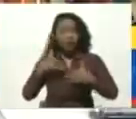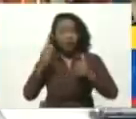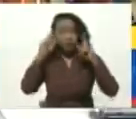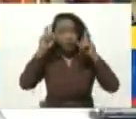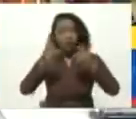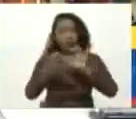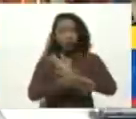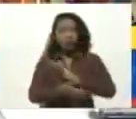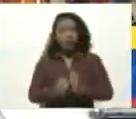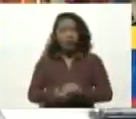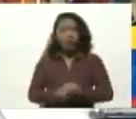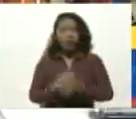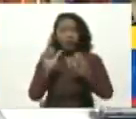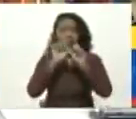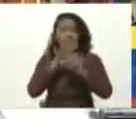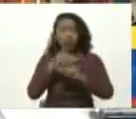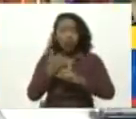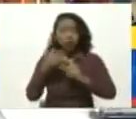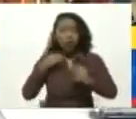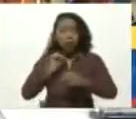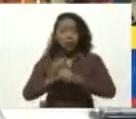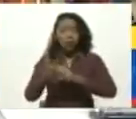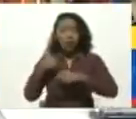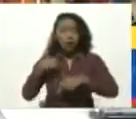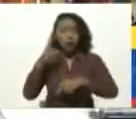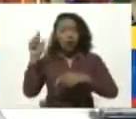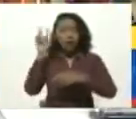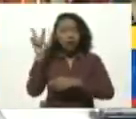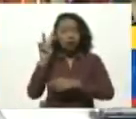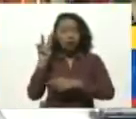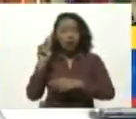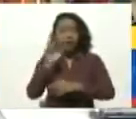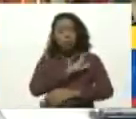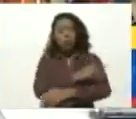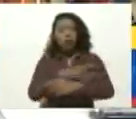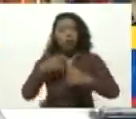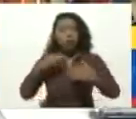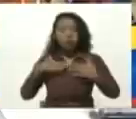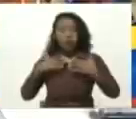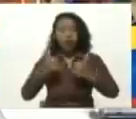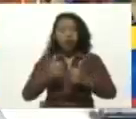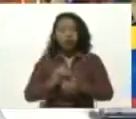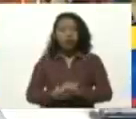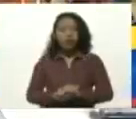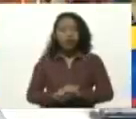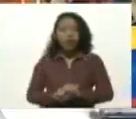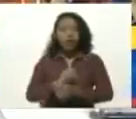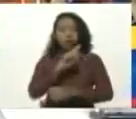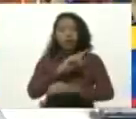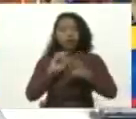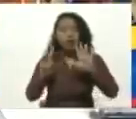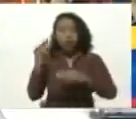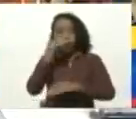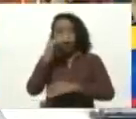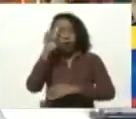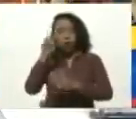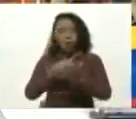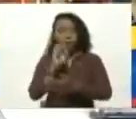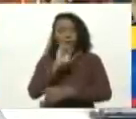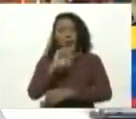Situación del COVID en Venezuela, Ministerio del Poder Popular para la Salud, 17 de octubre de 2021,